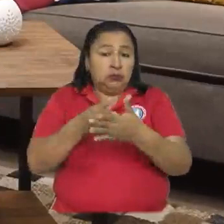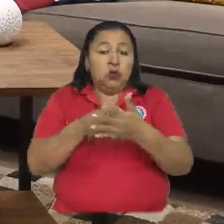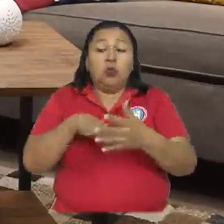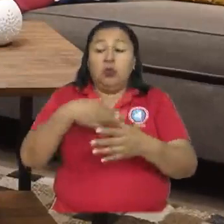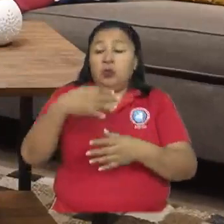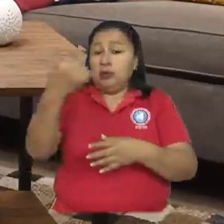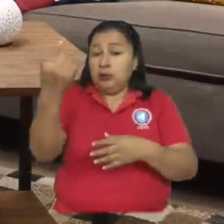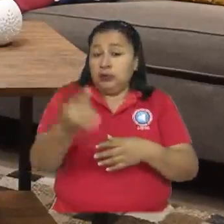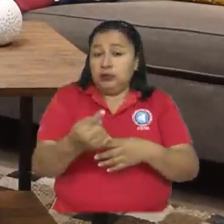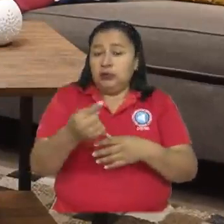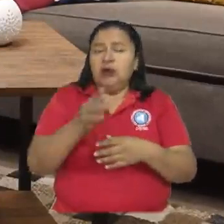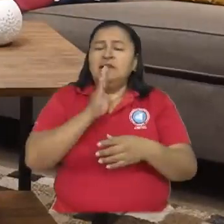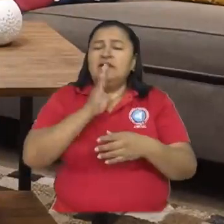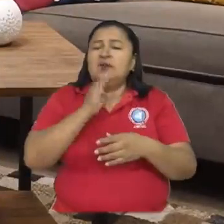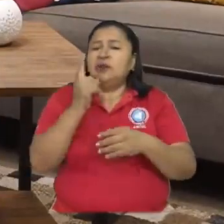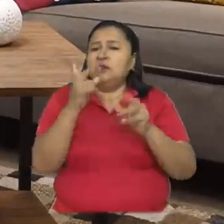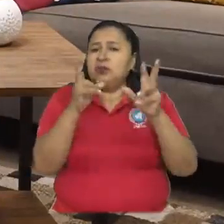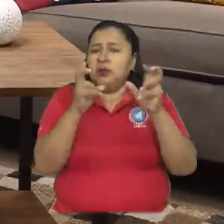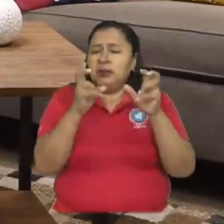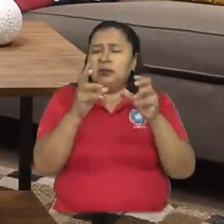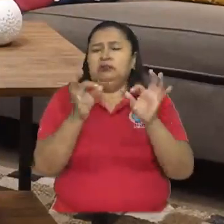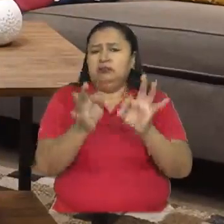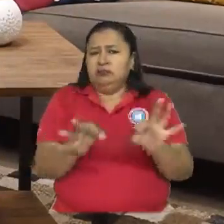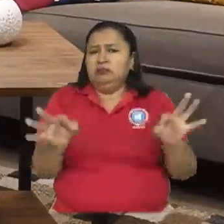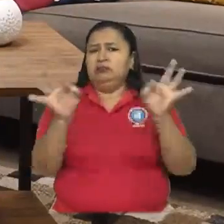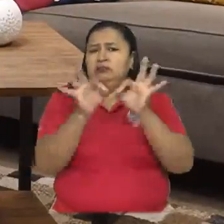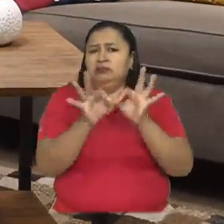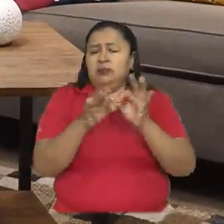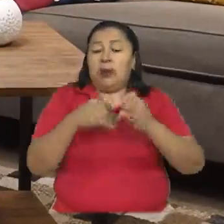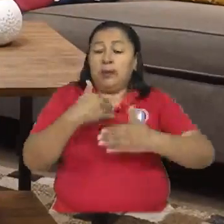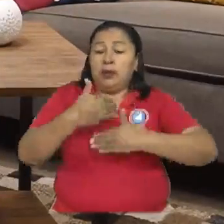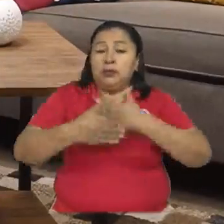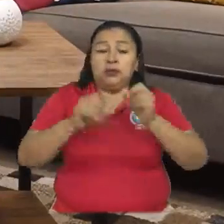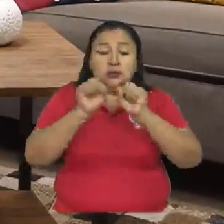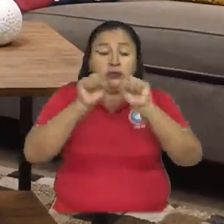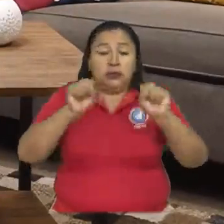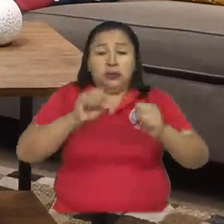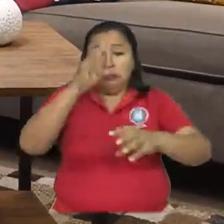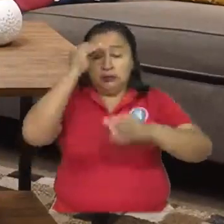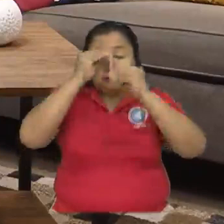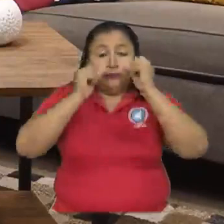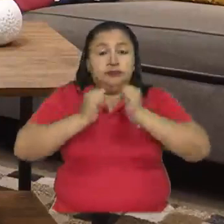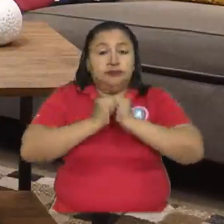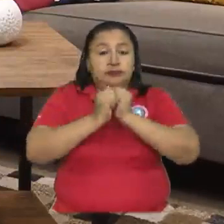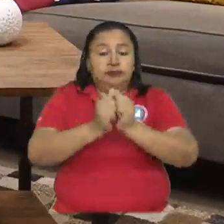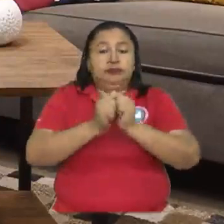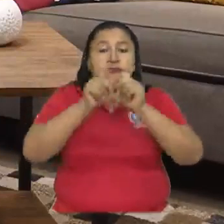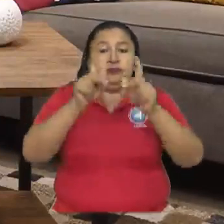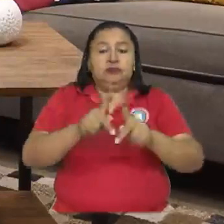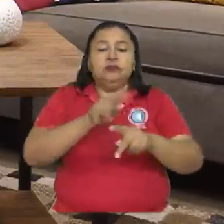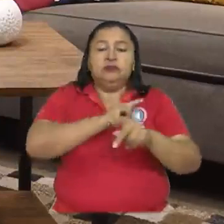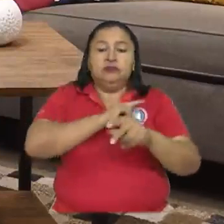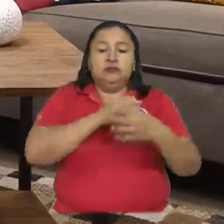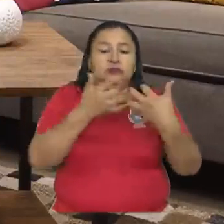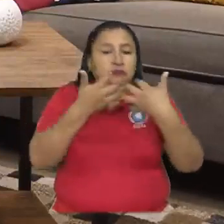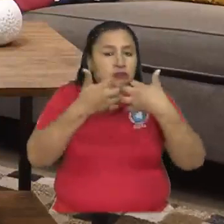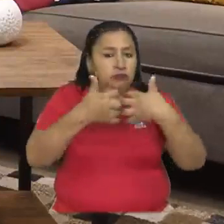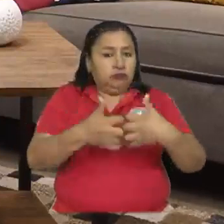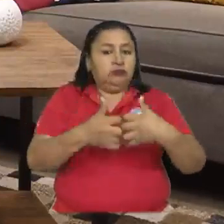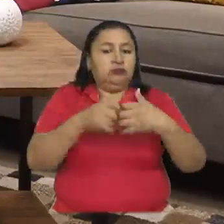que habláramos de un aspecto también vital, que es el proceso de capacitación y acompañamiento, porque allí hay una articulación